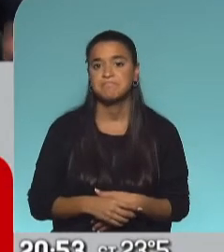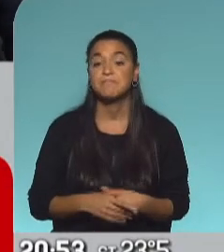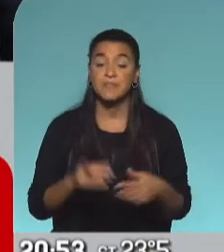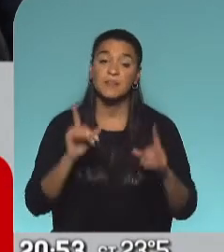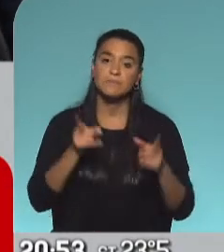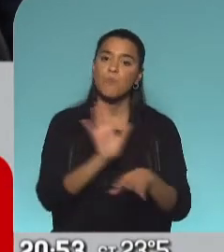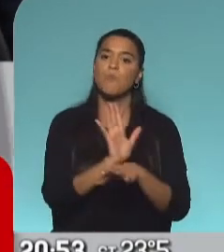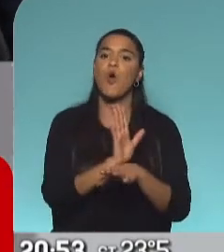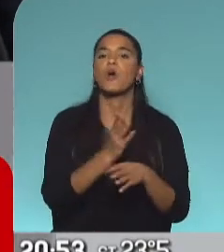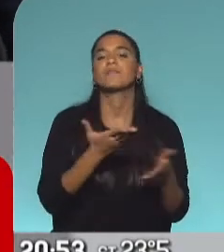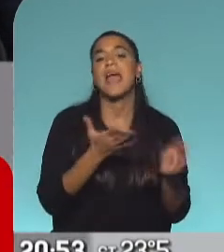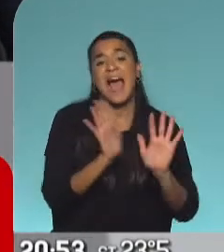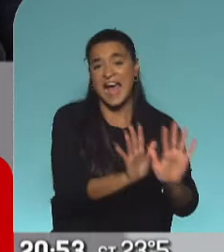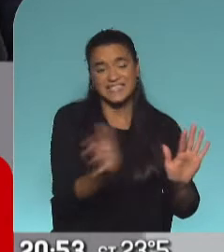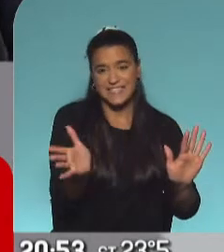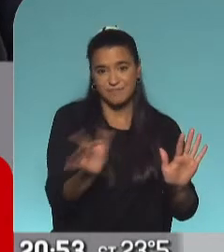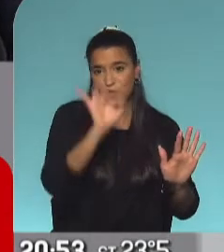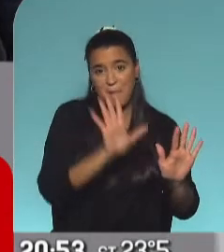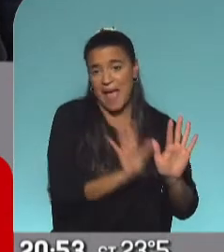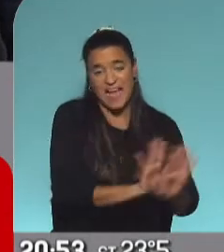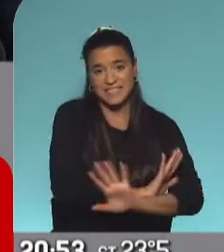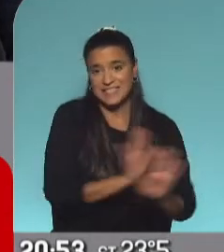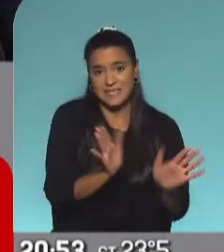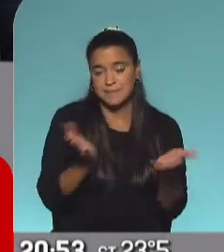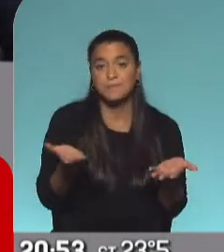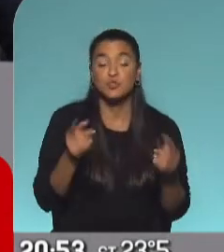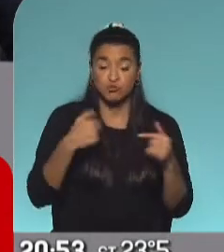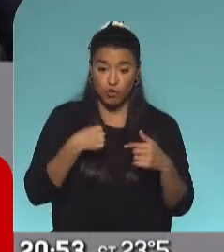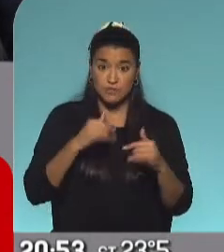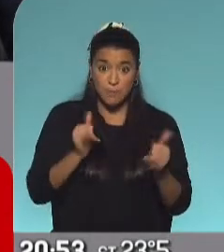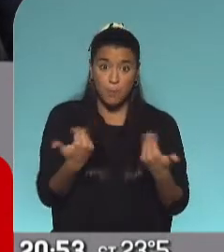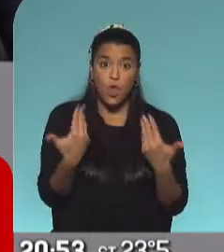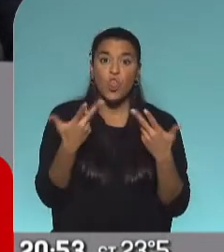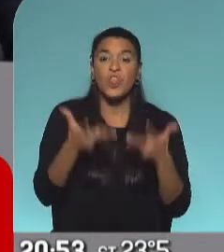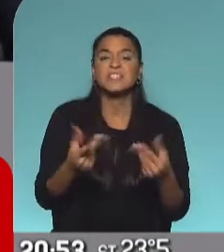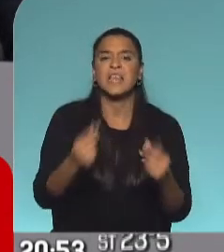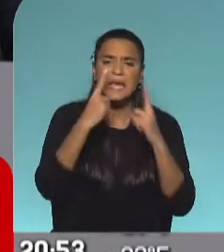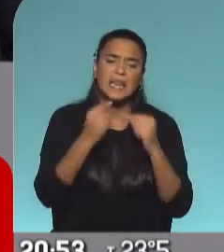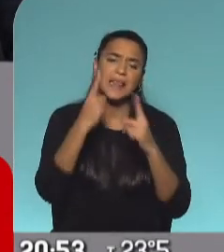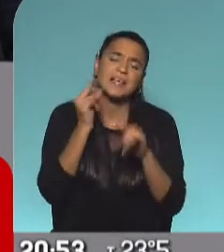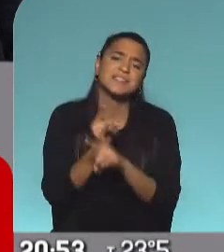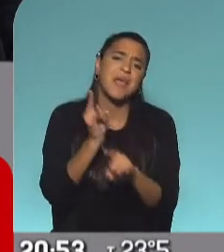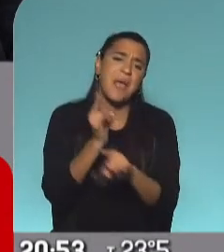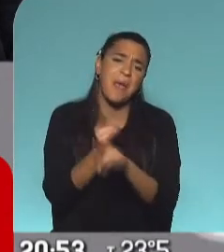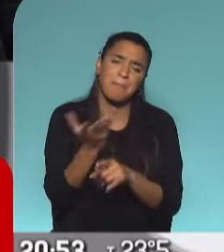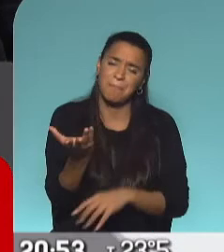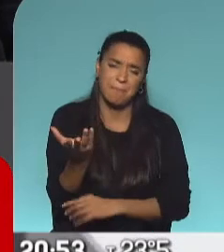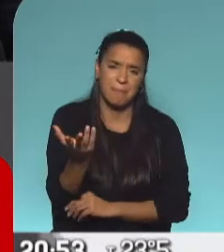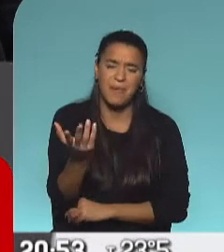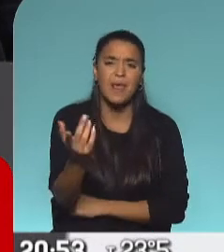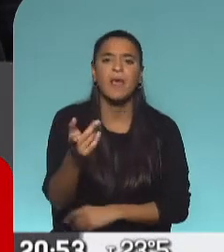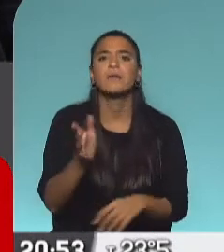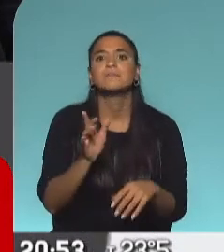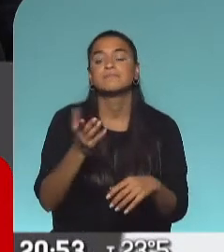Y representa eso, no representa otra cosa. Lo que sí te puedo decir, bueno, las críticas de siempre,